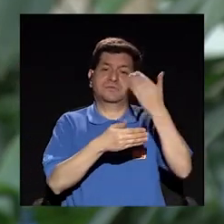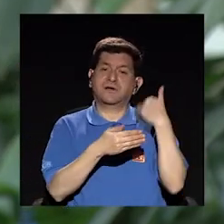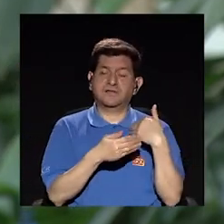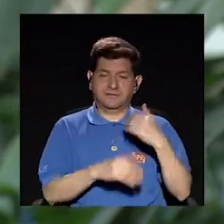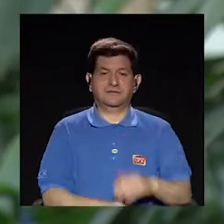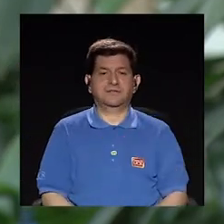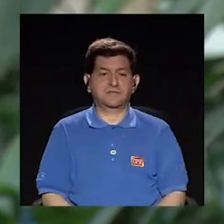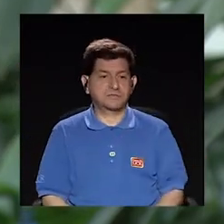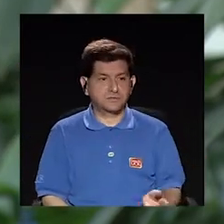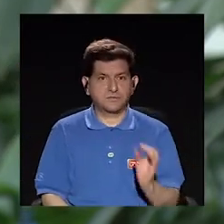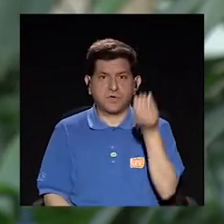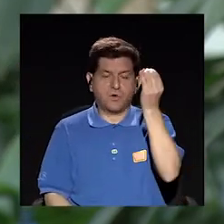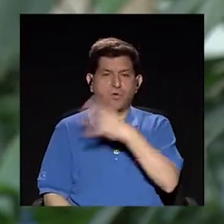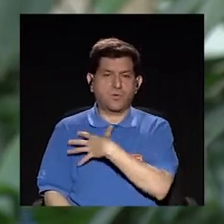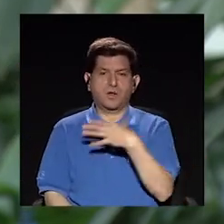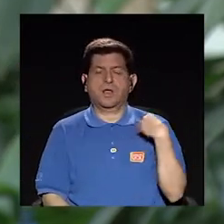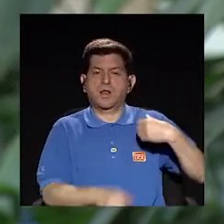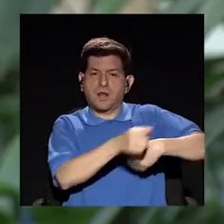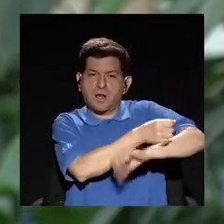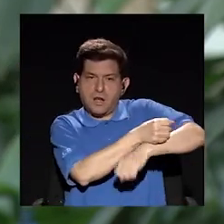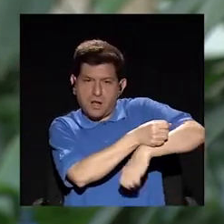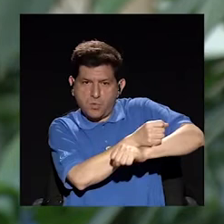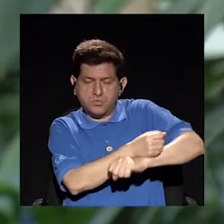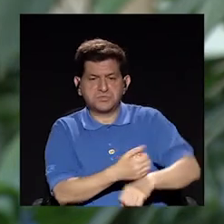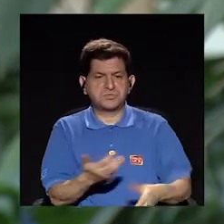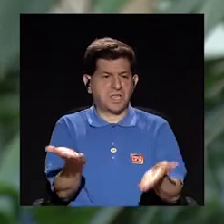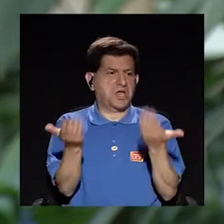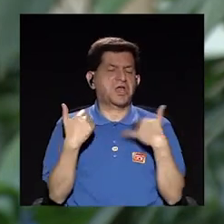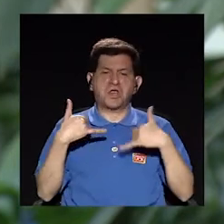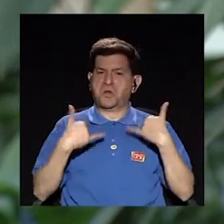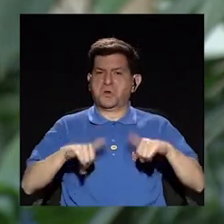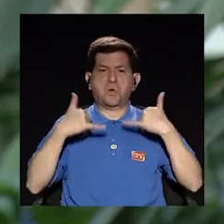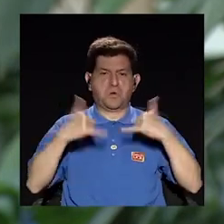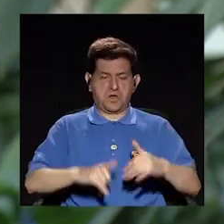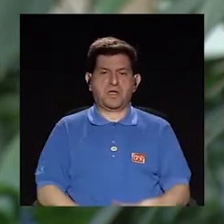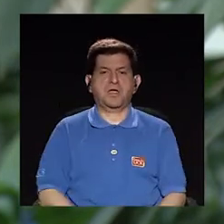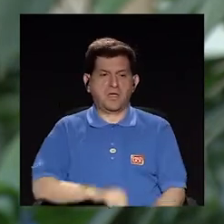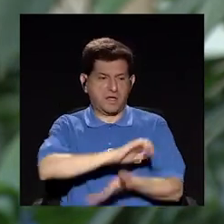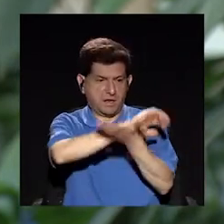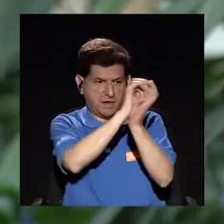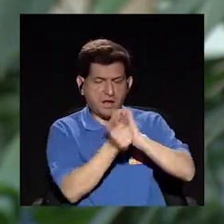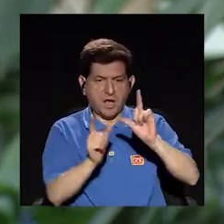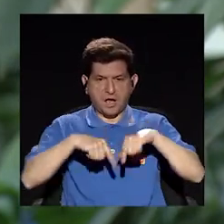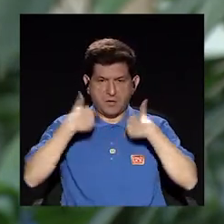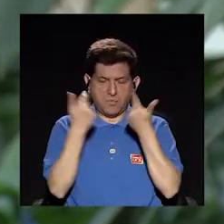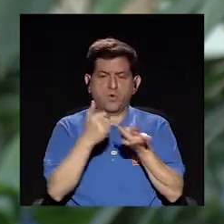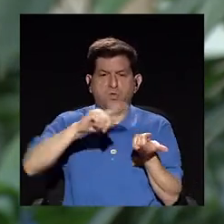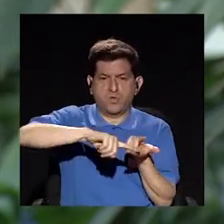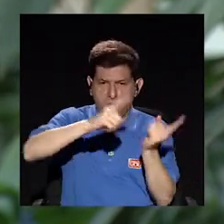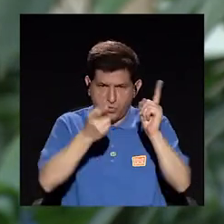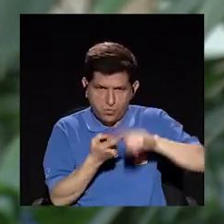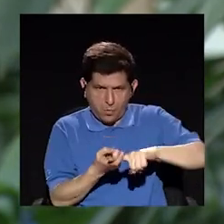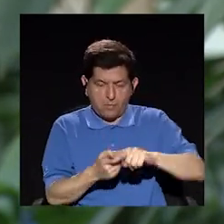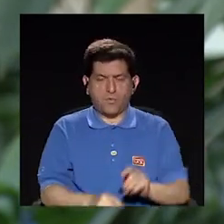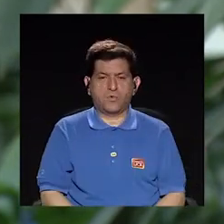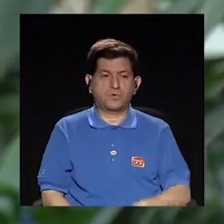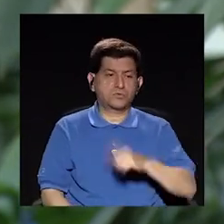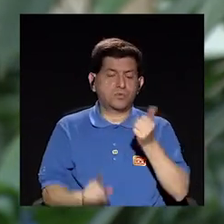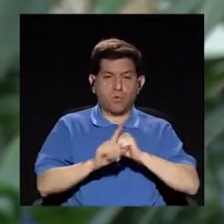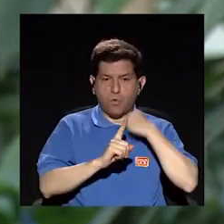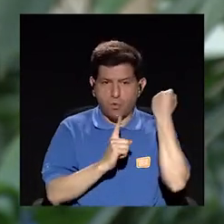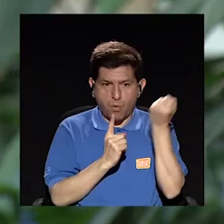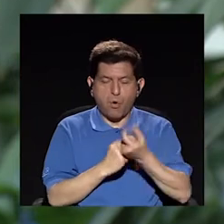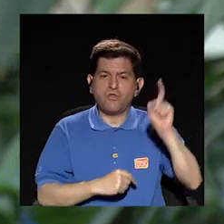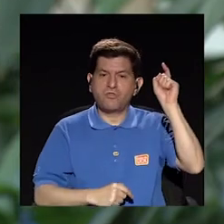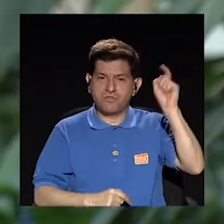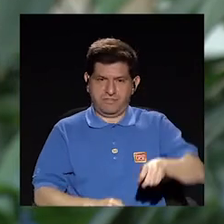gustaba, ¿verdad? Si a un chico, por ejemplo, le gusta el fútbol y ya no quiere jugar. El cambio de los grupos de amigos, por ejemplo, es otro